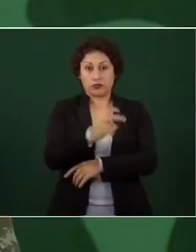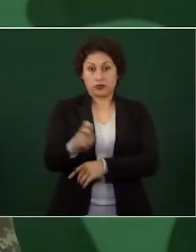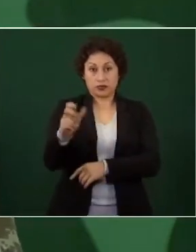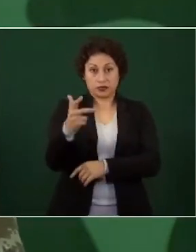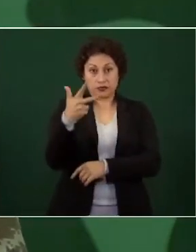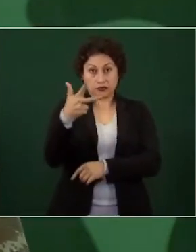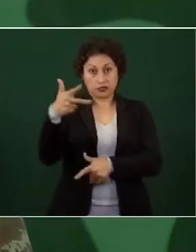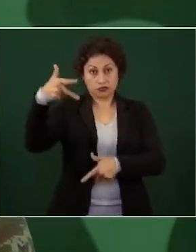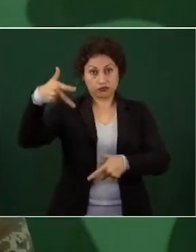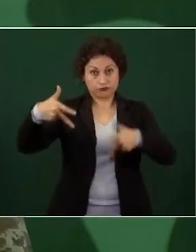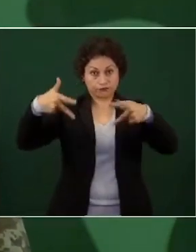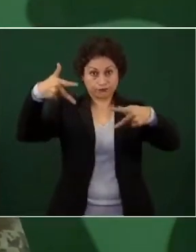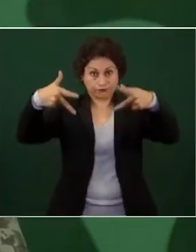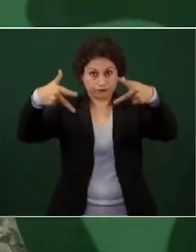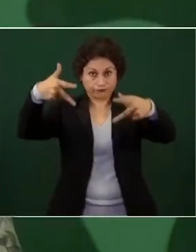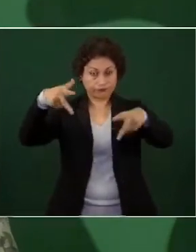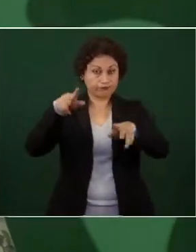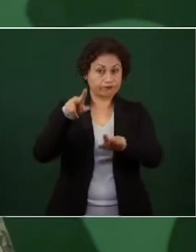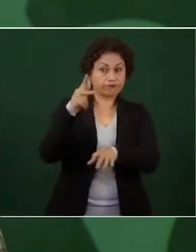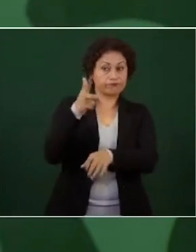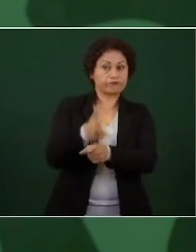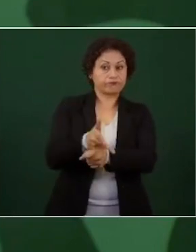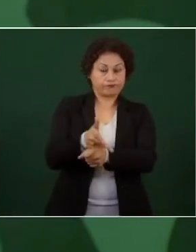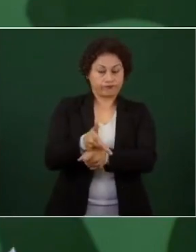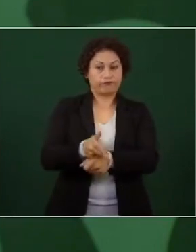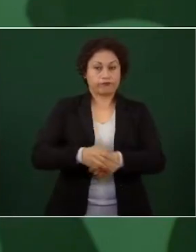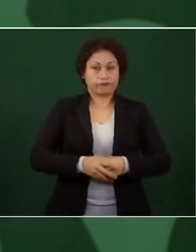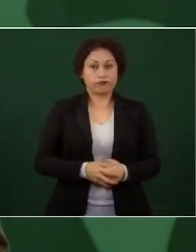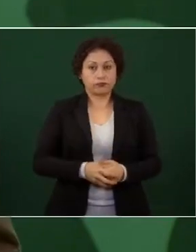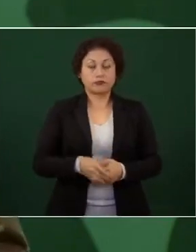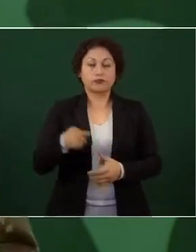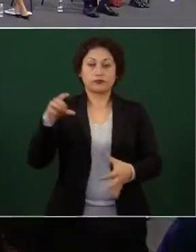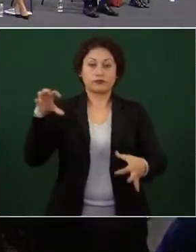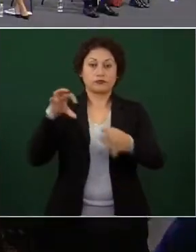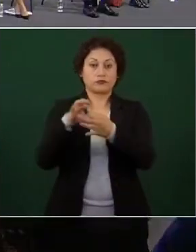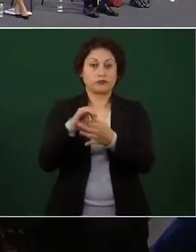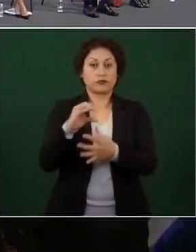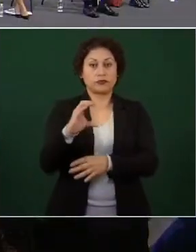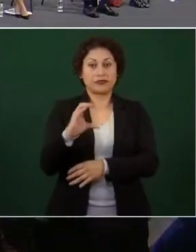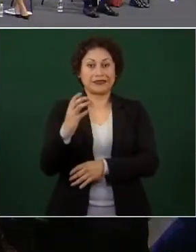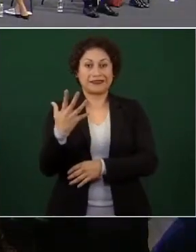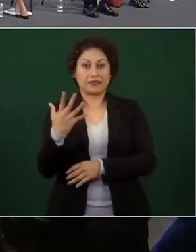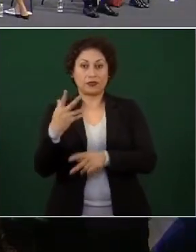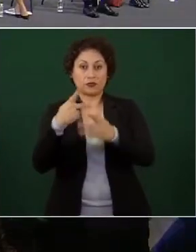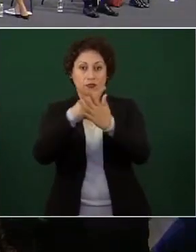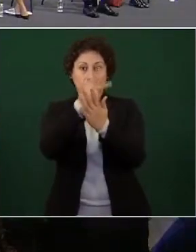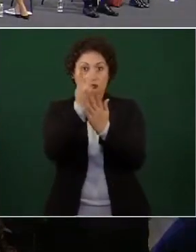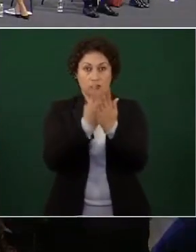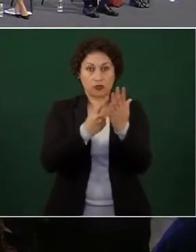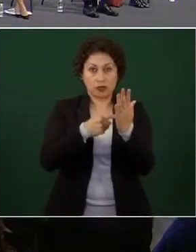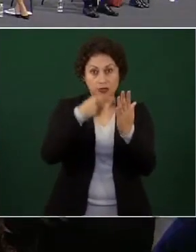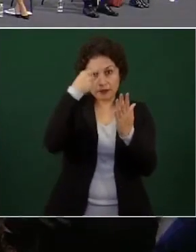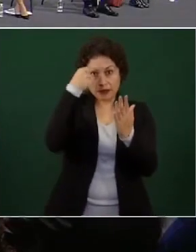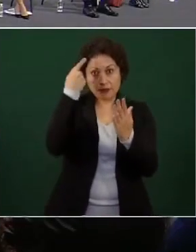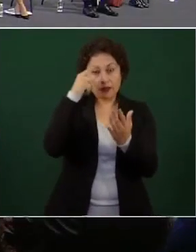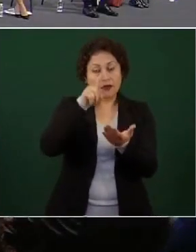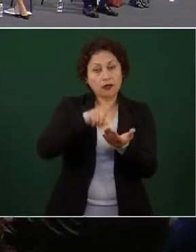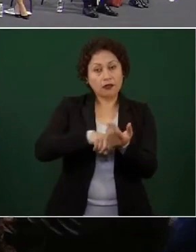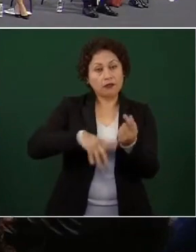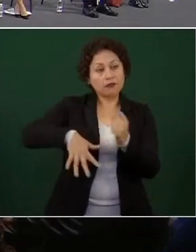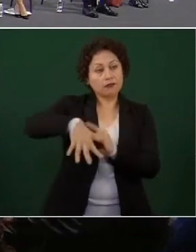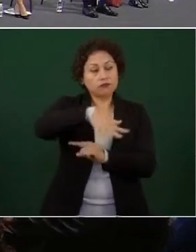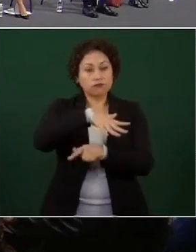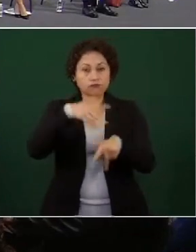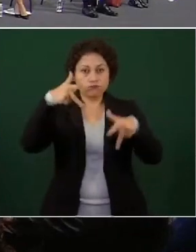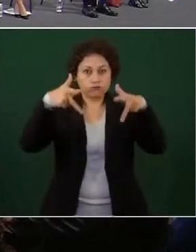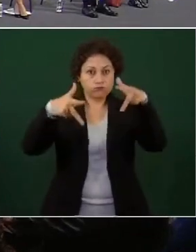72.208 cámaras integradas a este sistema del C5 para vigilar lo que sucede en la ciudad